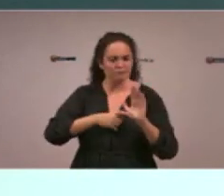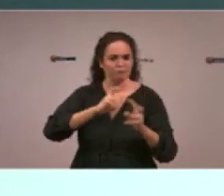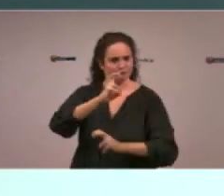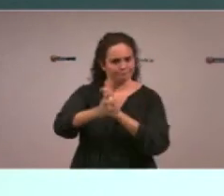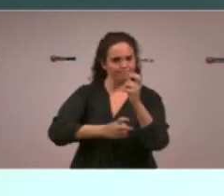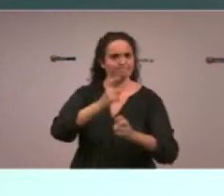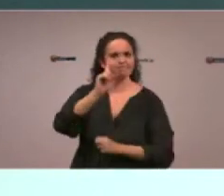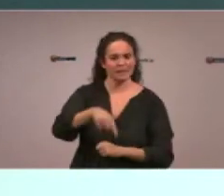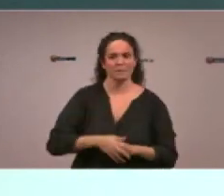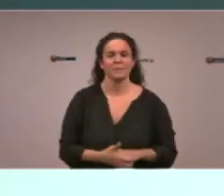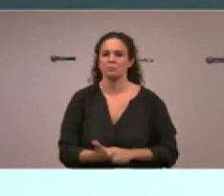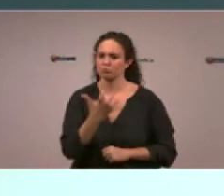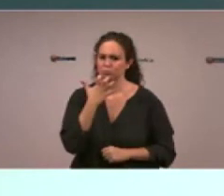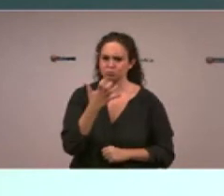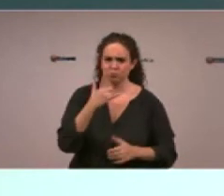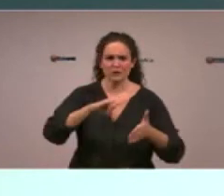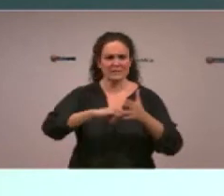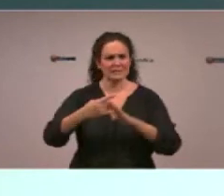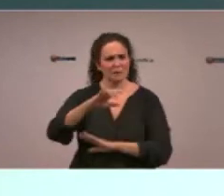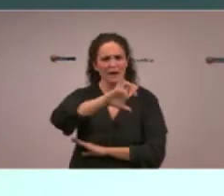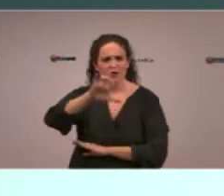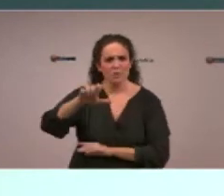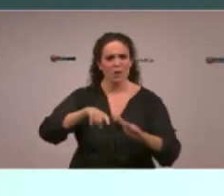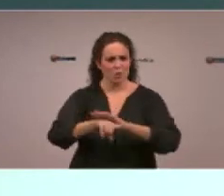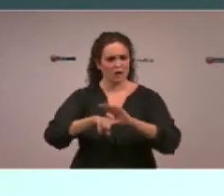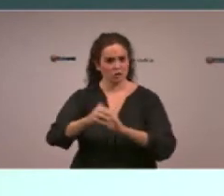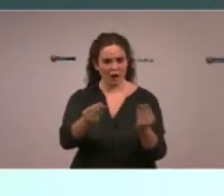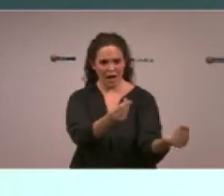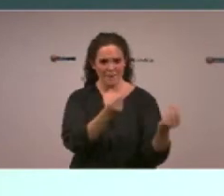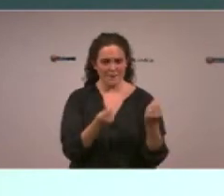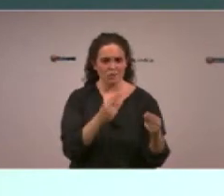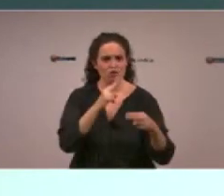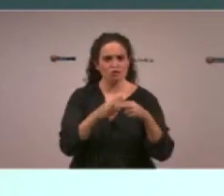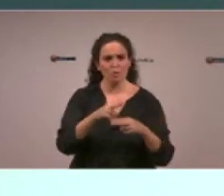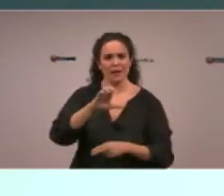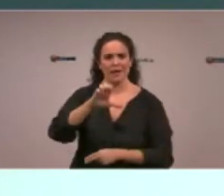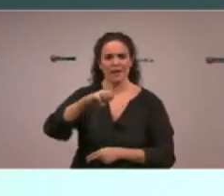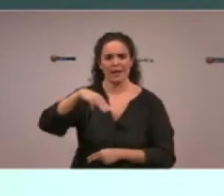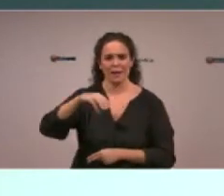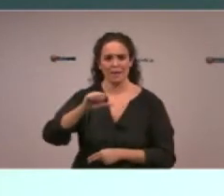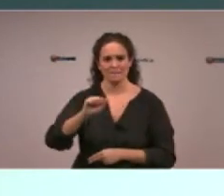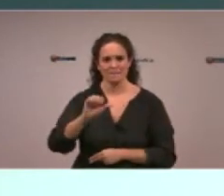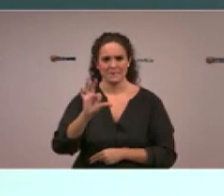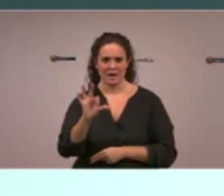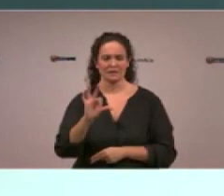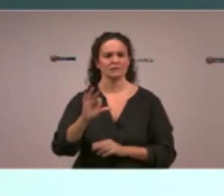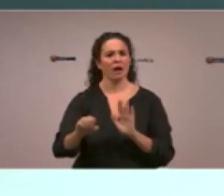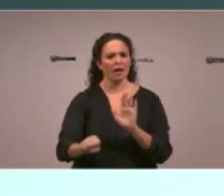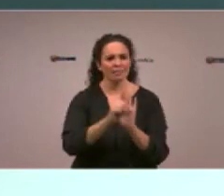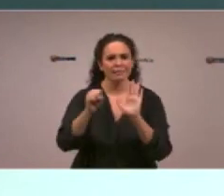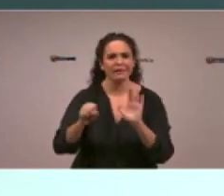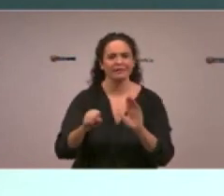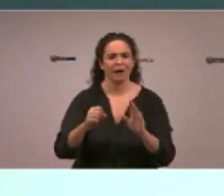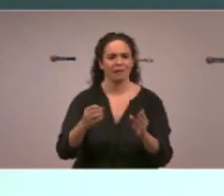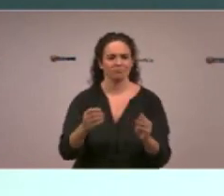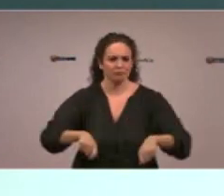cabe señalar, por ejemplo, los sistemas europeos de gestión ambiental, los denominados EMAS, la etiqueta ecológica, el